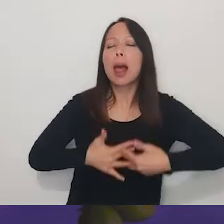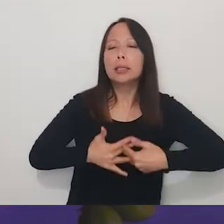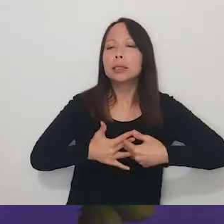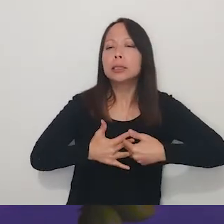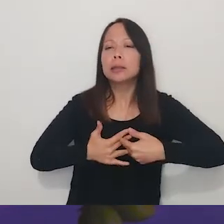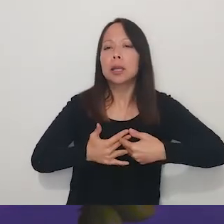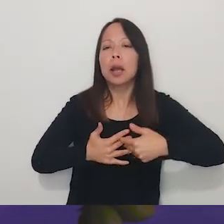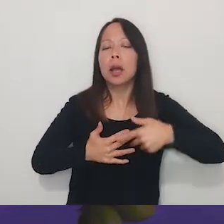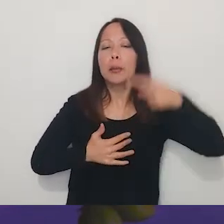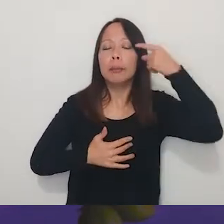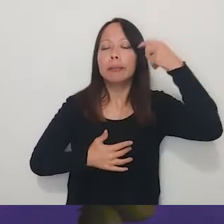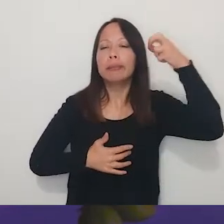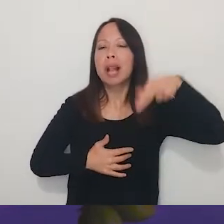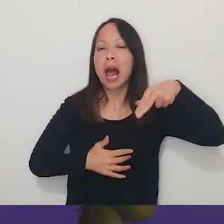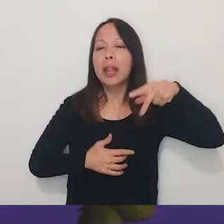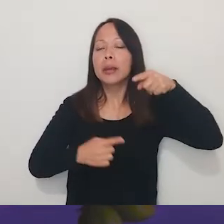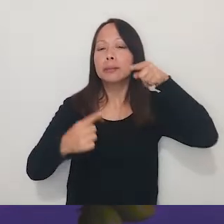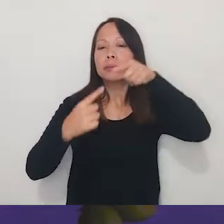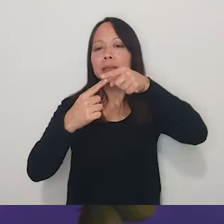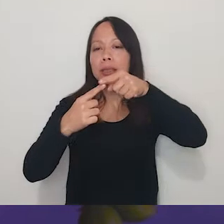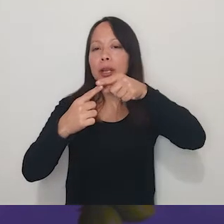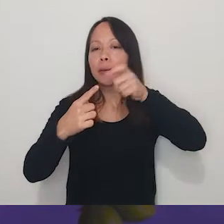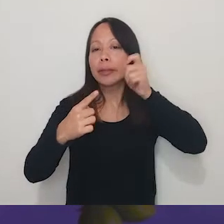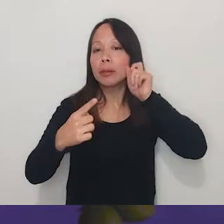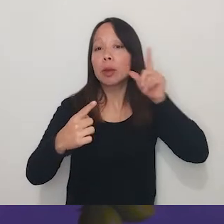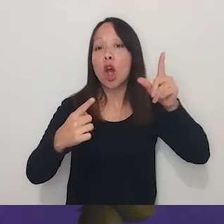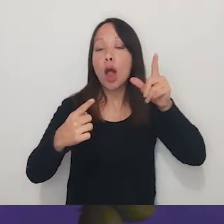plan en el que el diagnóstico sea el objetivo.